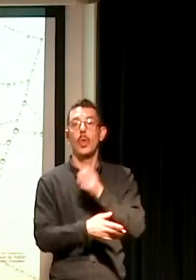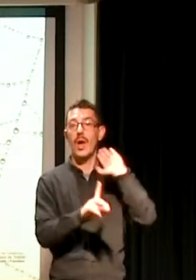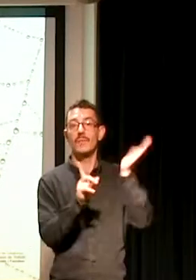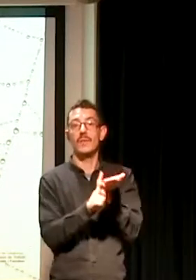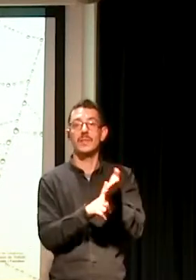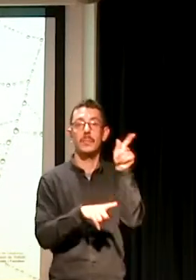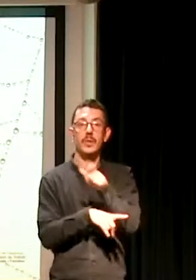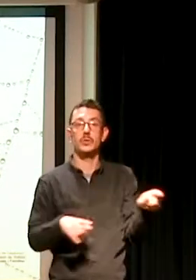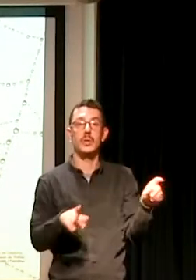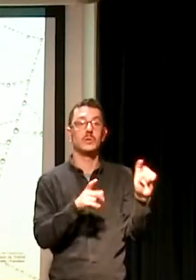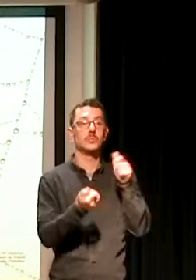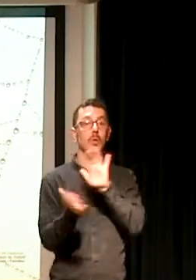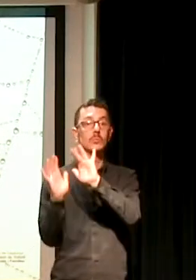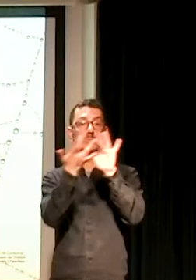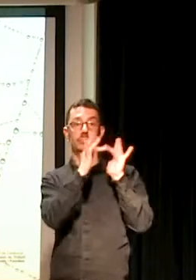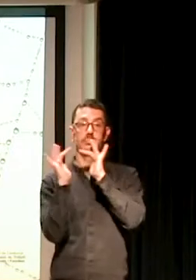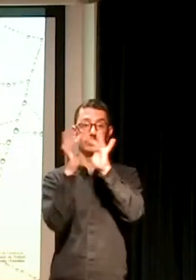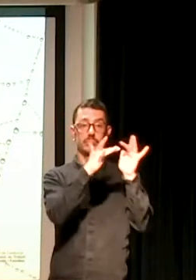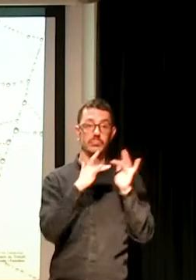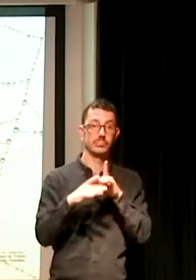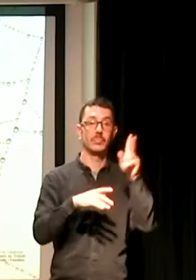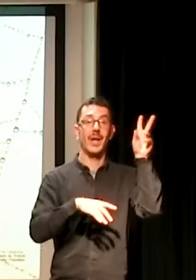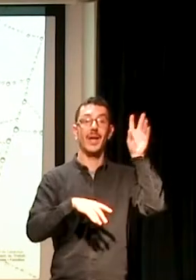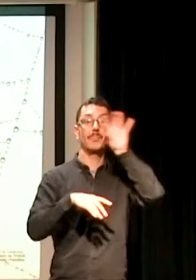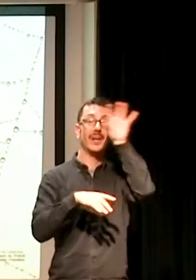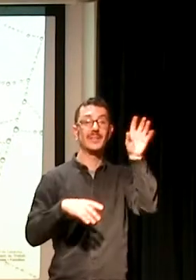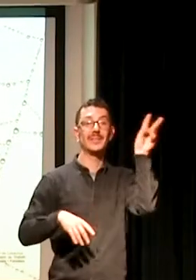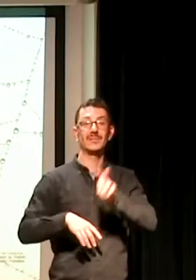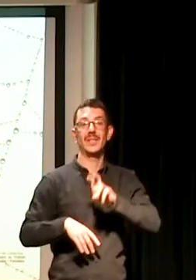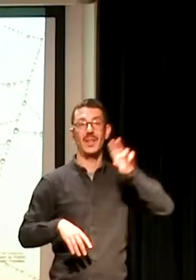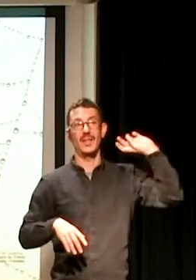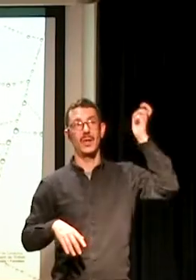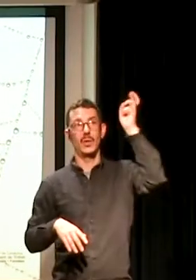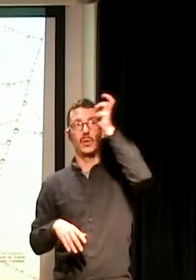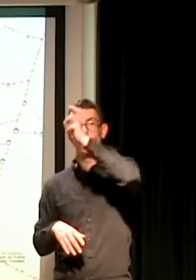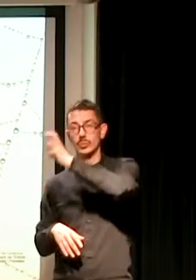las personas interactuamos con personas de otros orígenes, y se ha visto claro